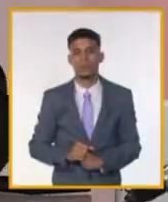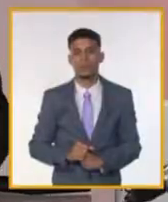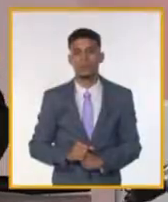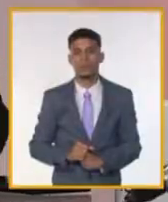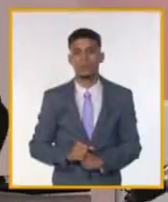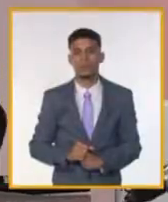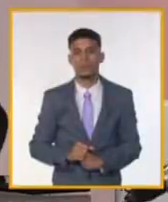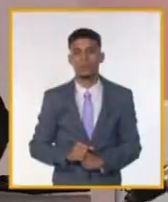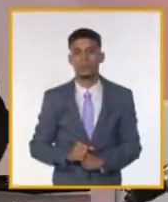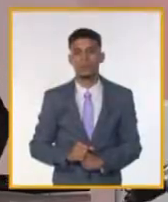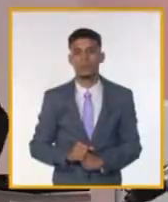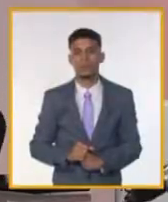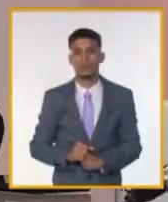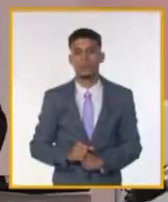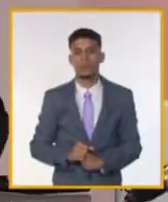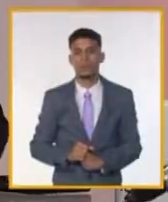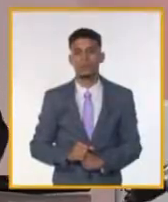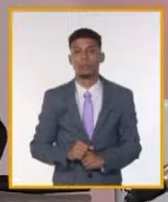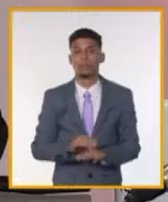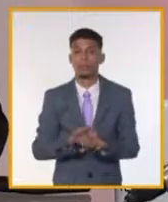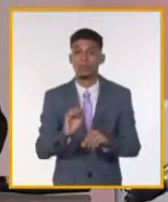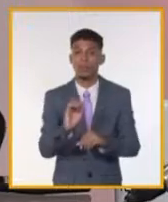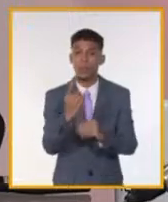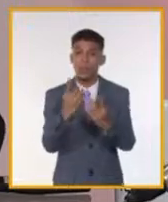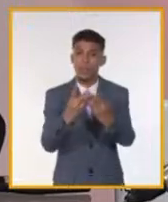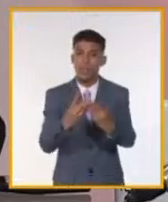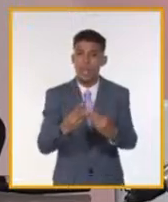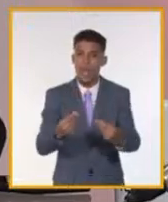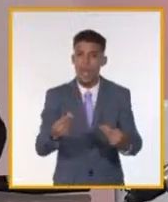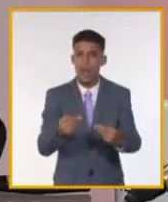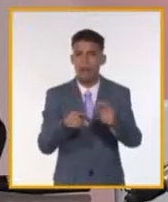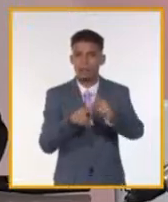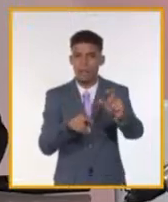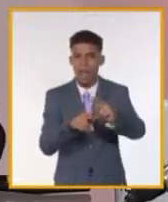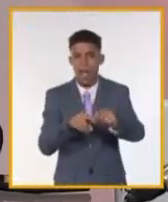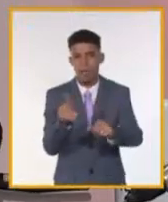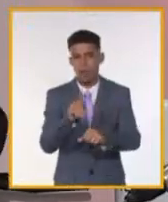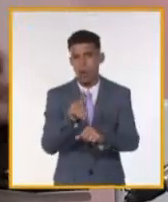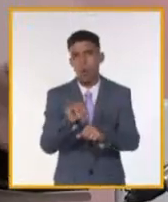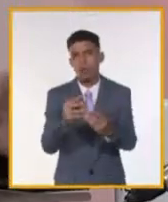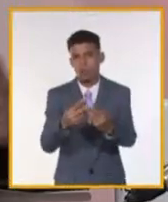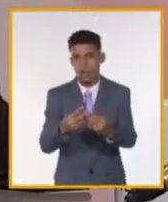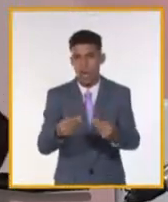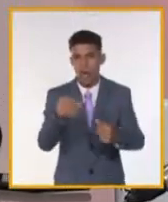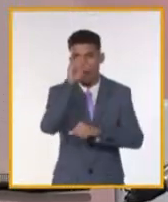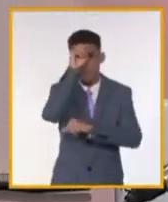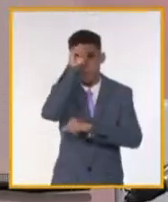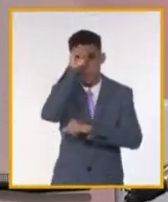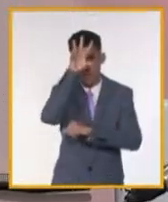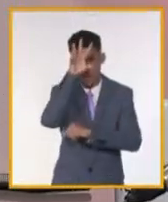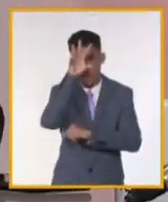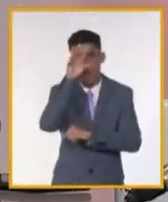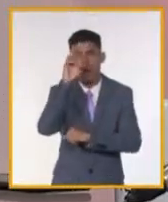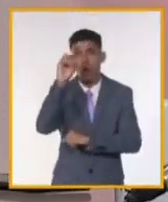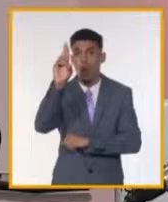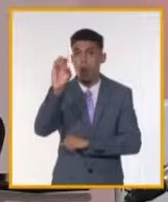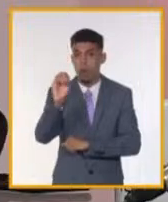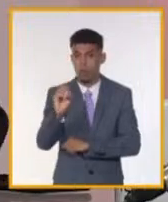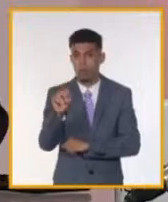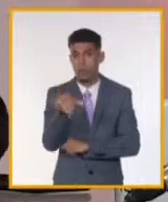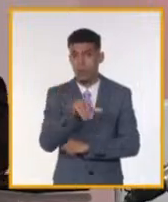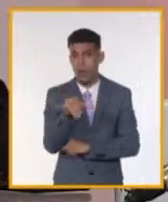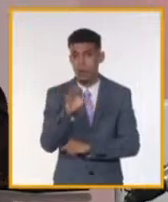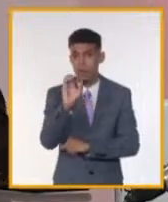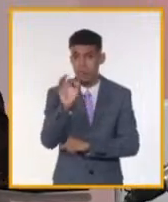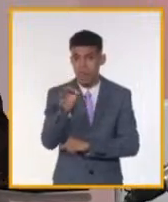Guaymaro ya no es solo tierra ganadera, también ahora es tierra de minerales y de oro. Y ese oro también